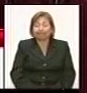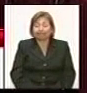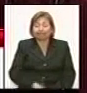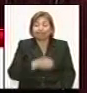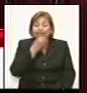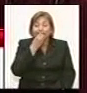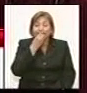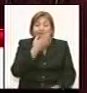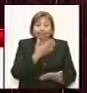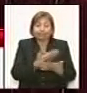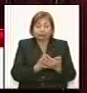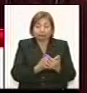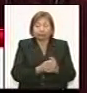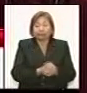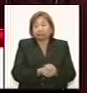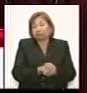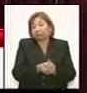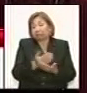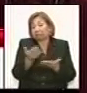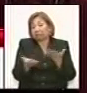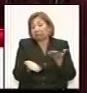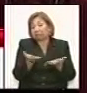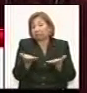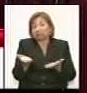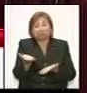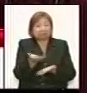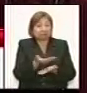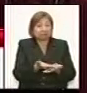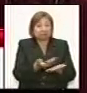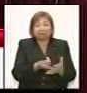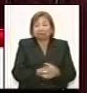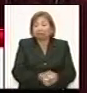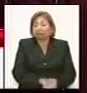Bien, no sé si alguien quiere intervenir.